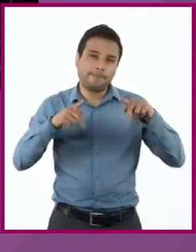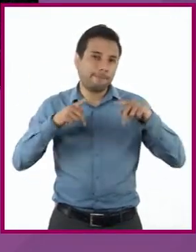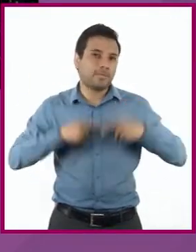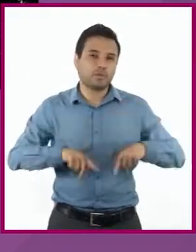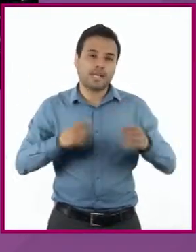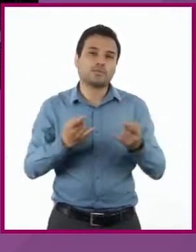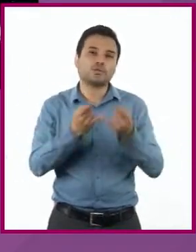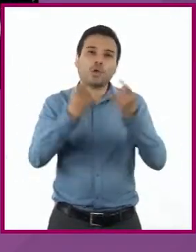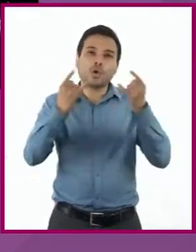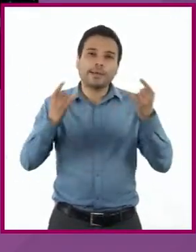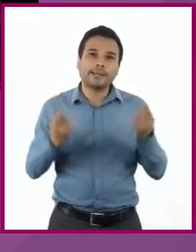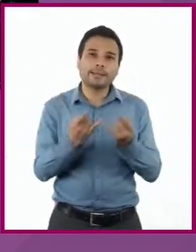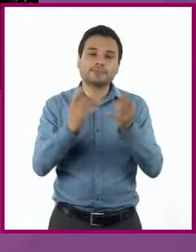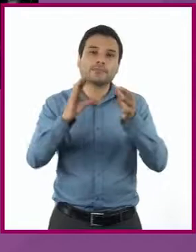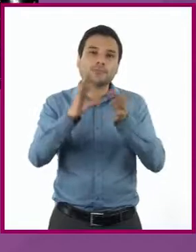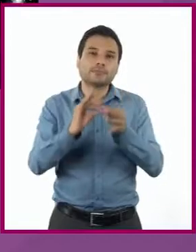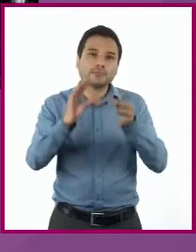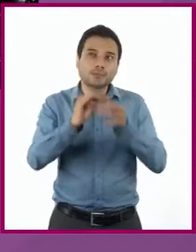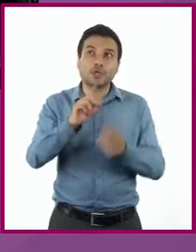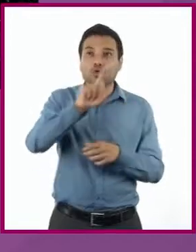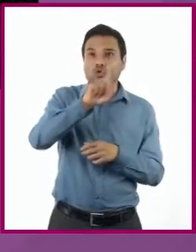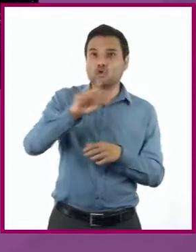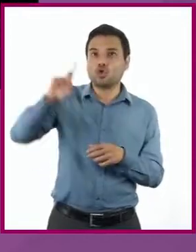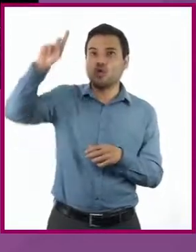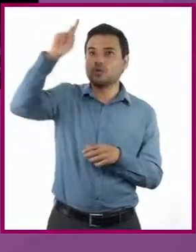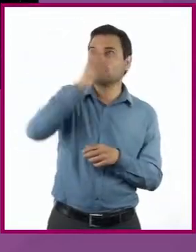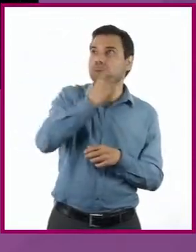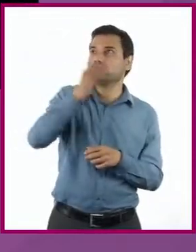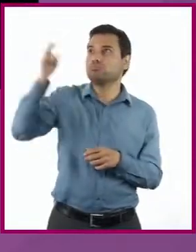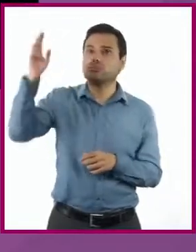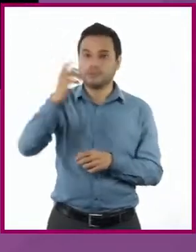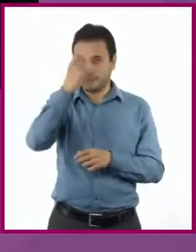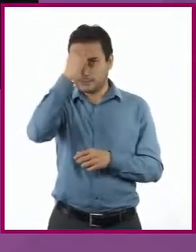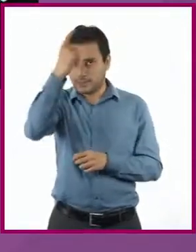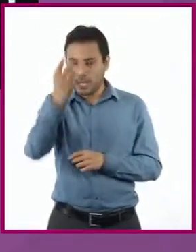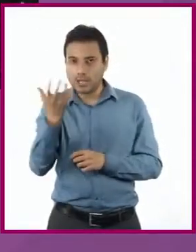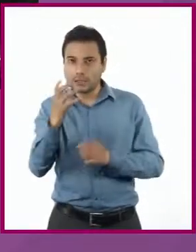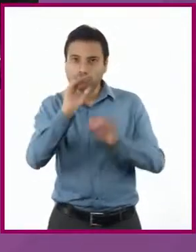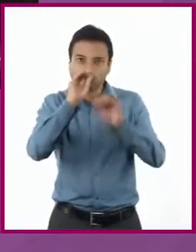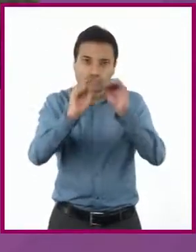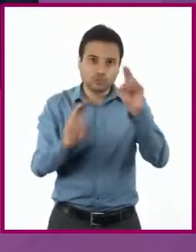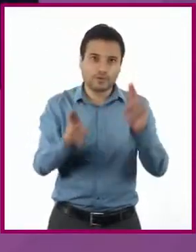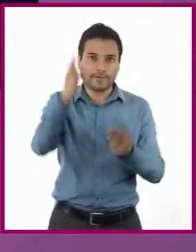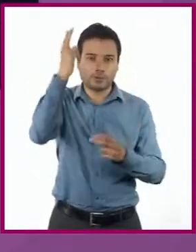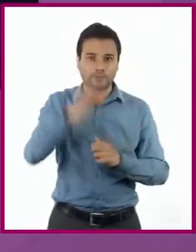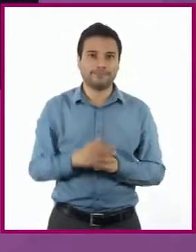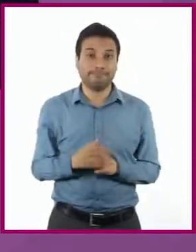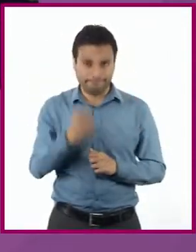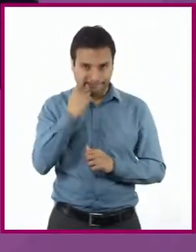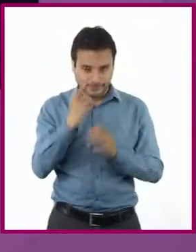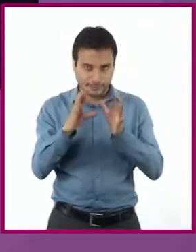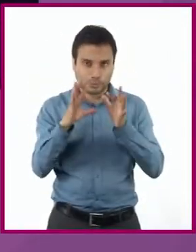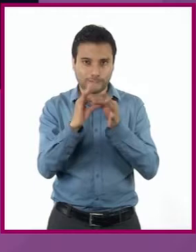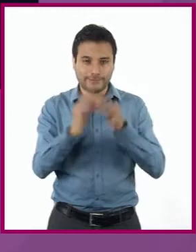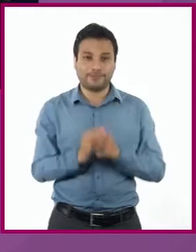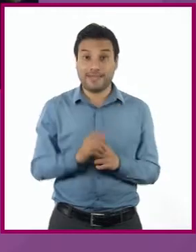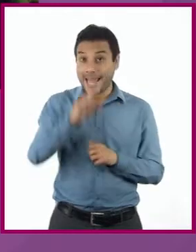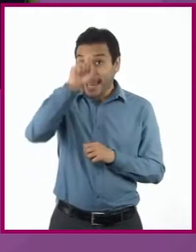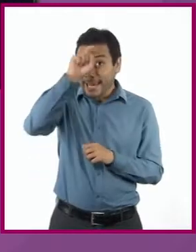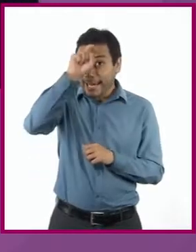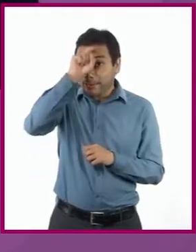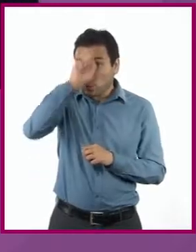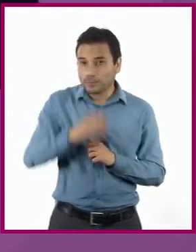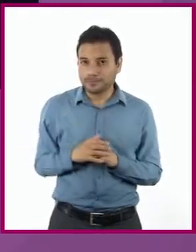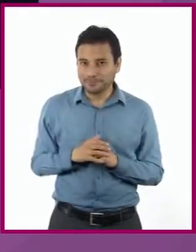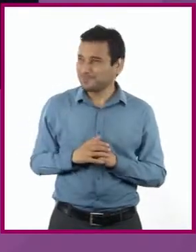el universo fue creado por algunos dioses. Conozcamos algunos de estos mitos. Los egipcios que se